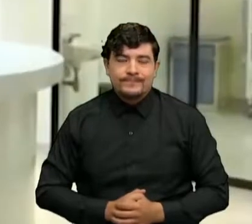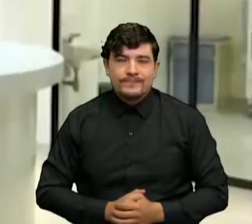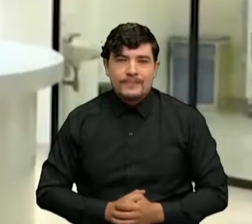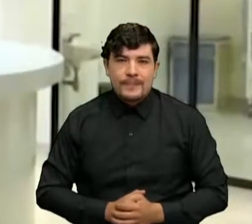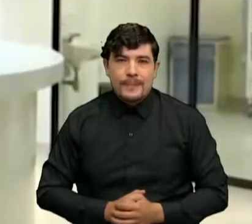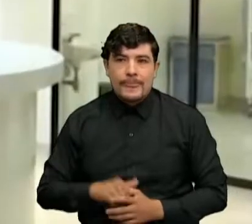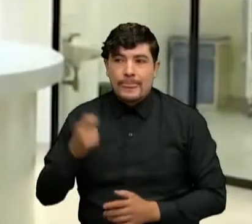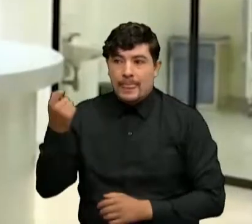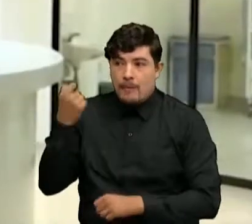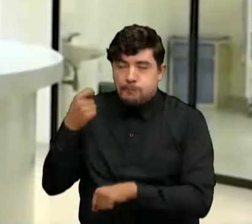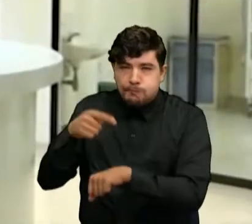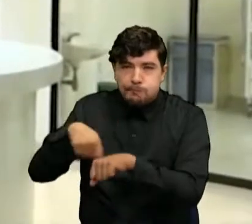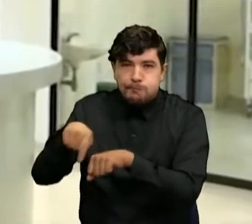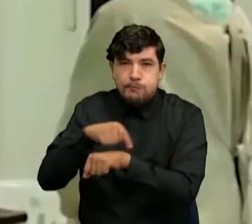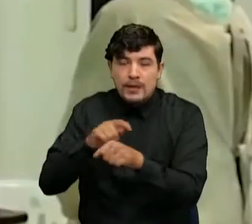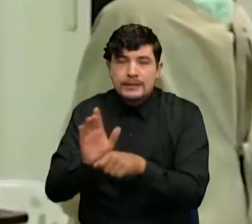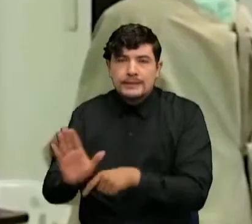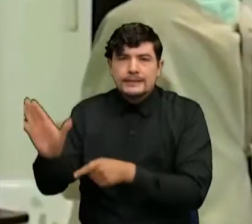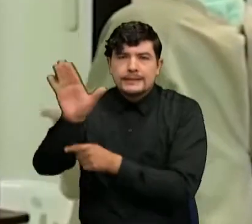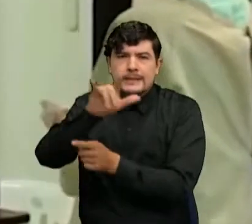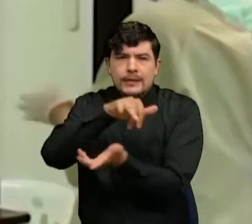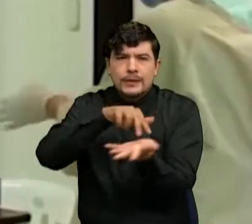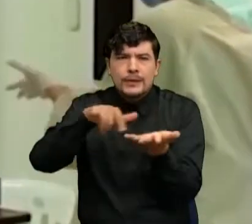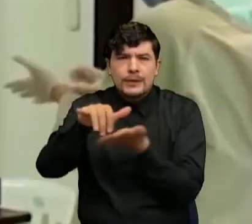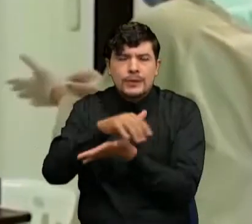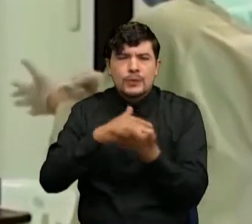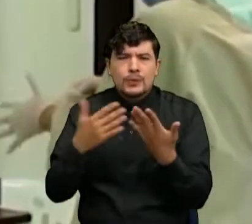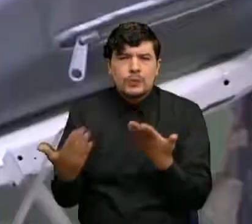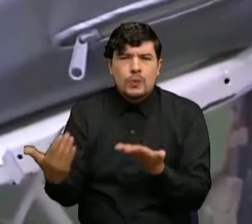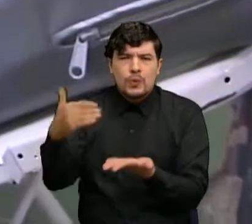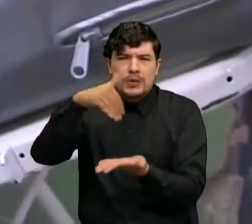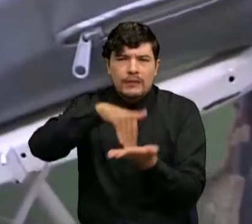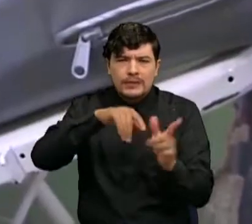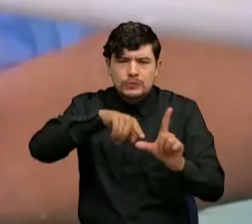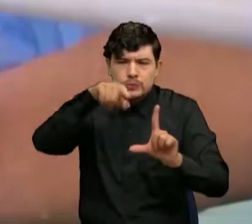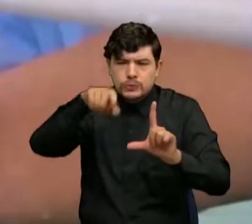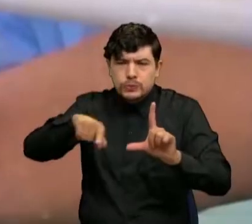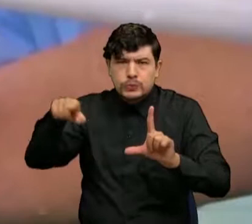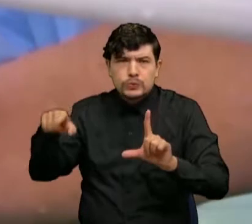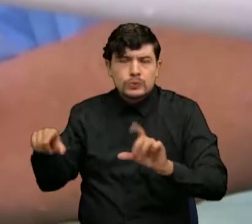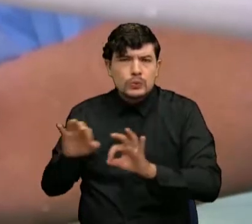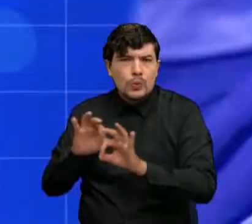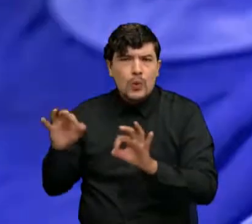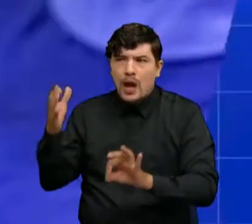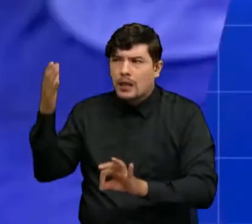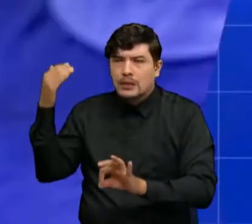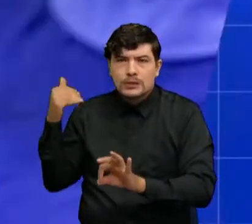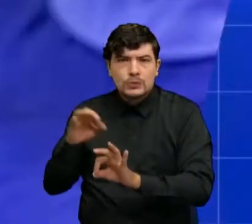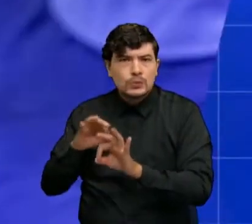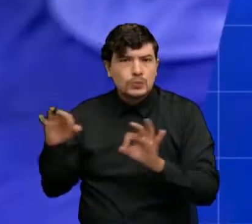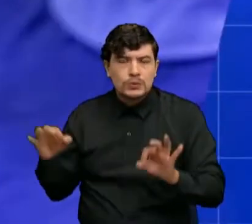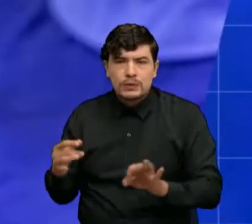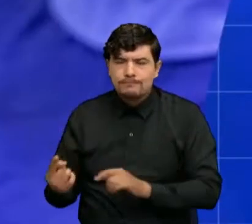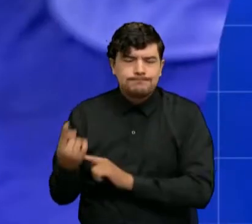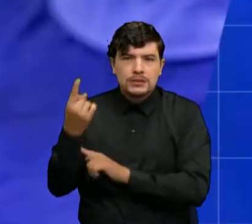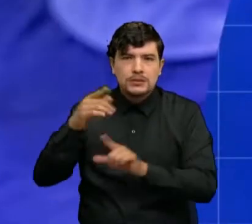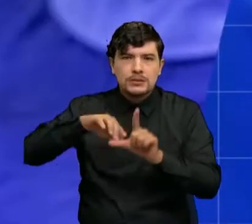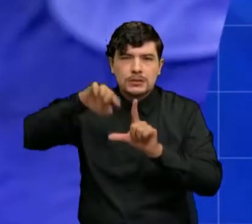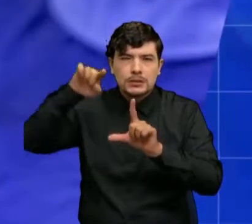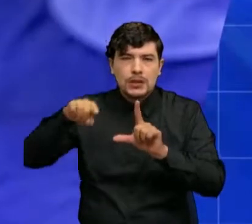En las últimas horas, el departamento de Santander registró otra vez una cifra que nunca se había tenido desde el inicio de la pandemia. Un total